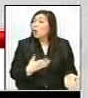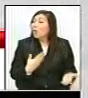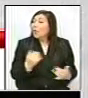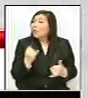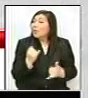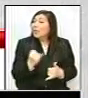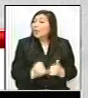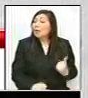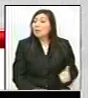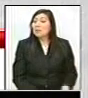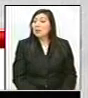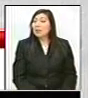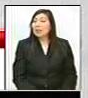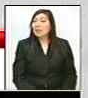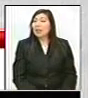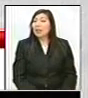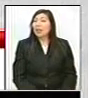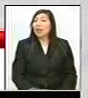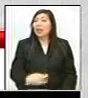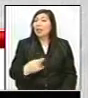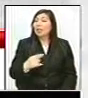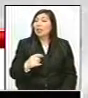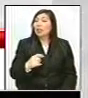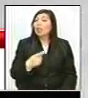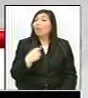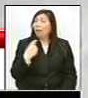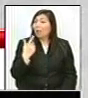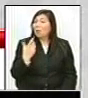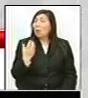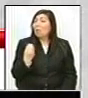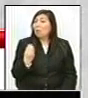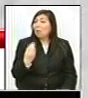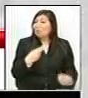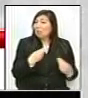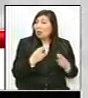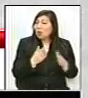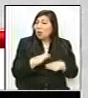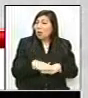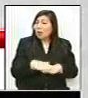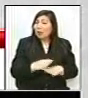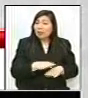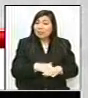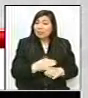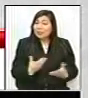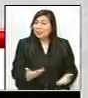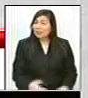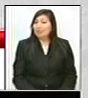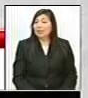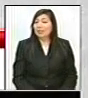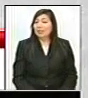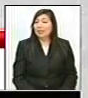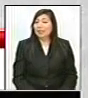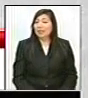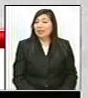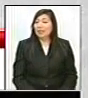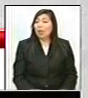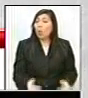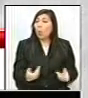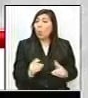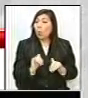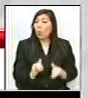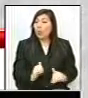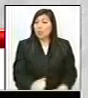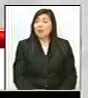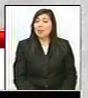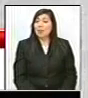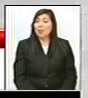concluir que el doctor Hinostroza Pariachi es líder porque se encargue de las coordinaciones o gestiones de los nombramientos